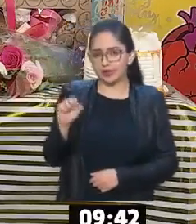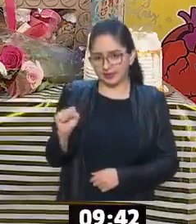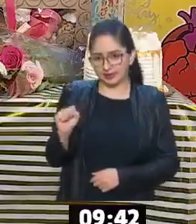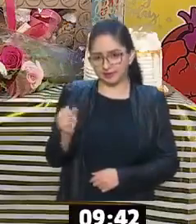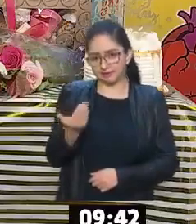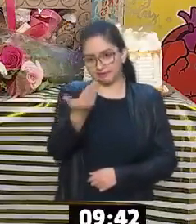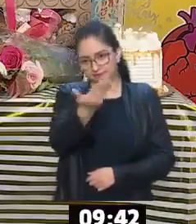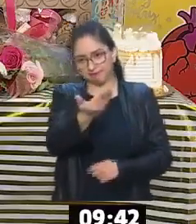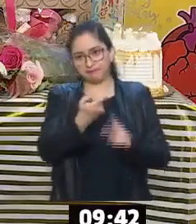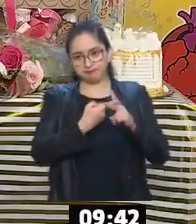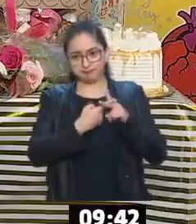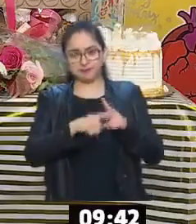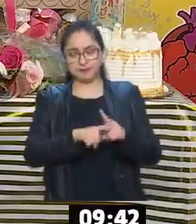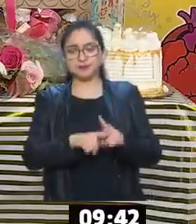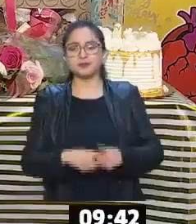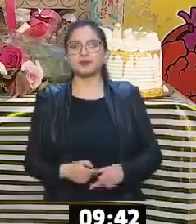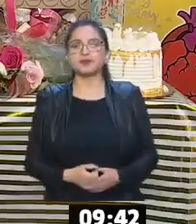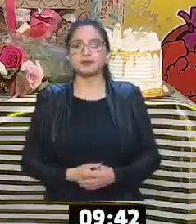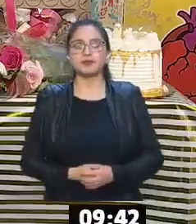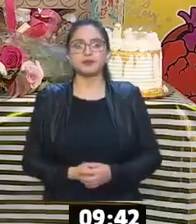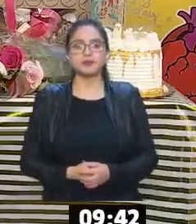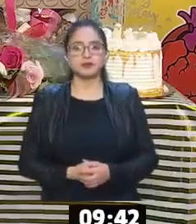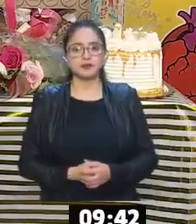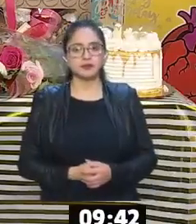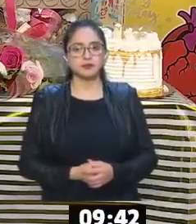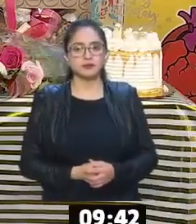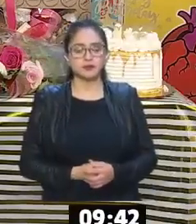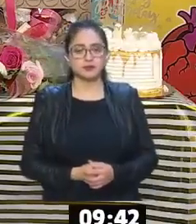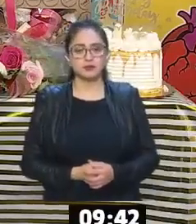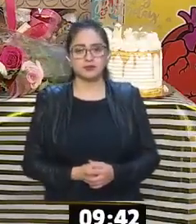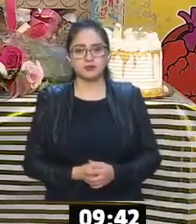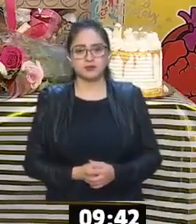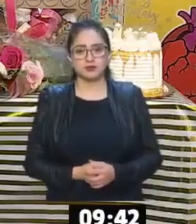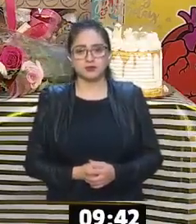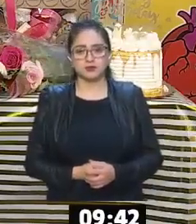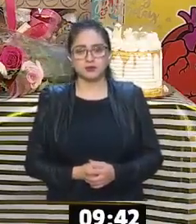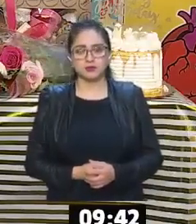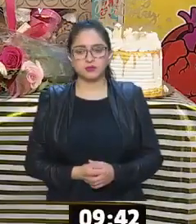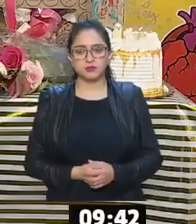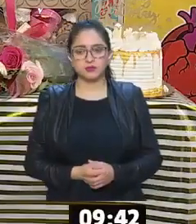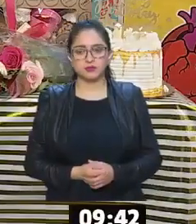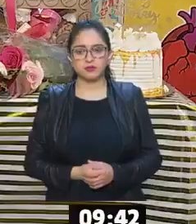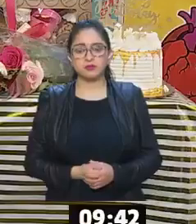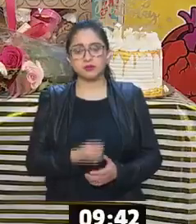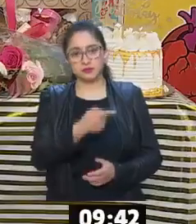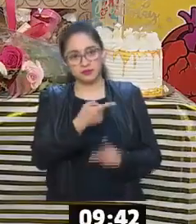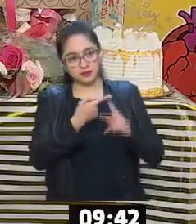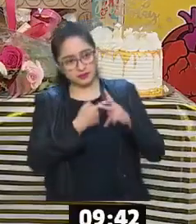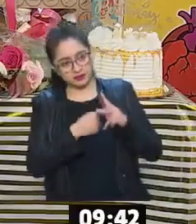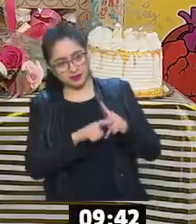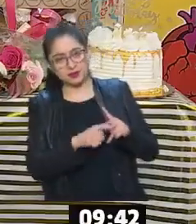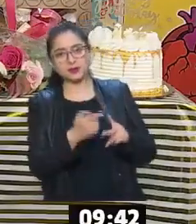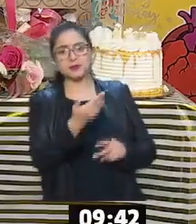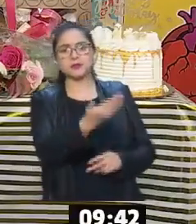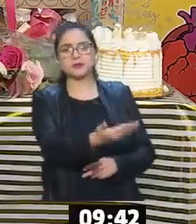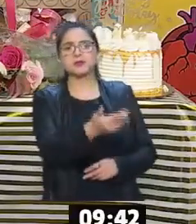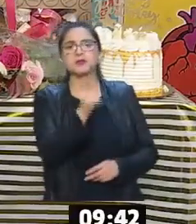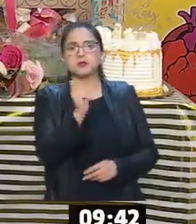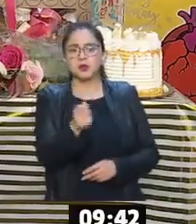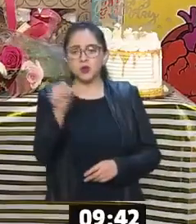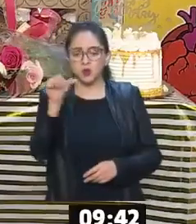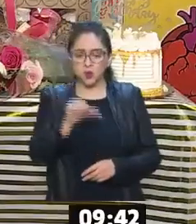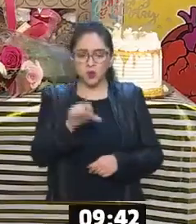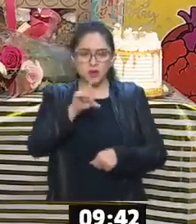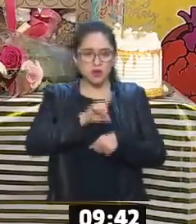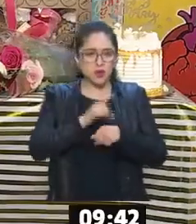Ok. Comencemos. Vamos a empezar. ¿Qué le parece? ¿Me permite dar inicio a esta bonita? Venga. ¿Qué platillos